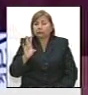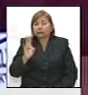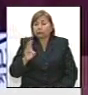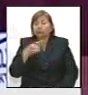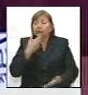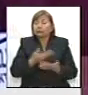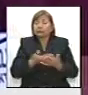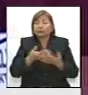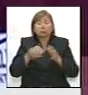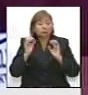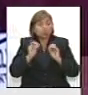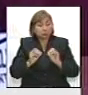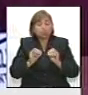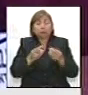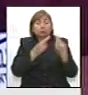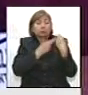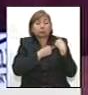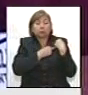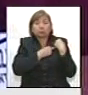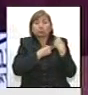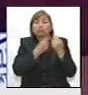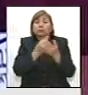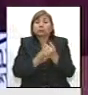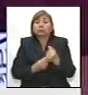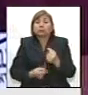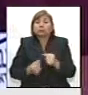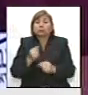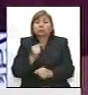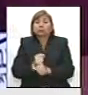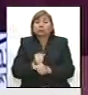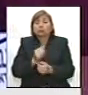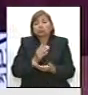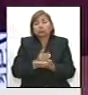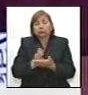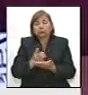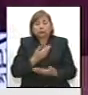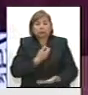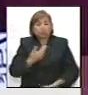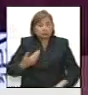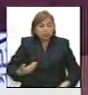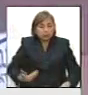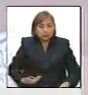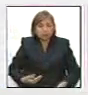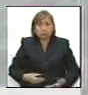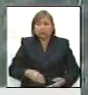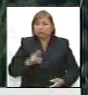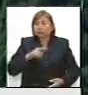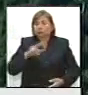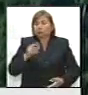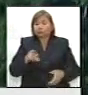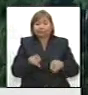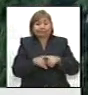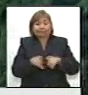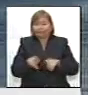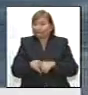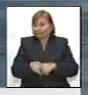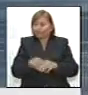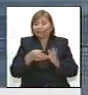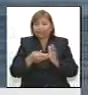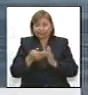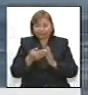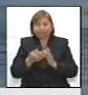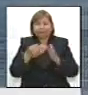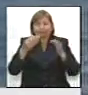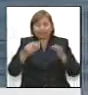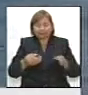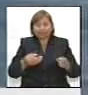Regionales, considerando que siendo cargos de confianza son designados y cesados directamente por el gobernador regional. Del mismo modo, sancionó el proyecto que fortalece